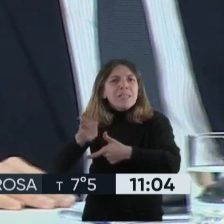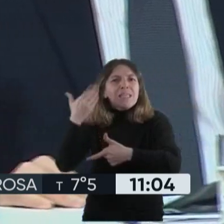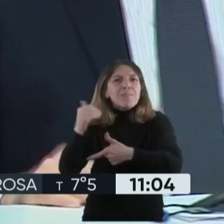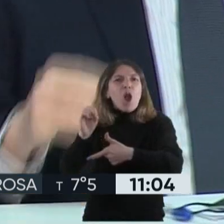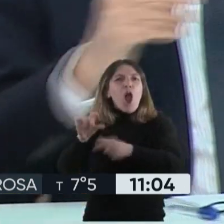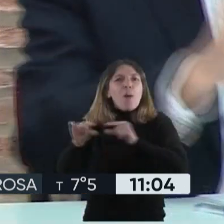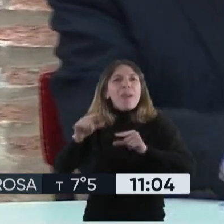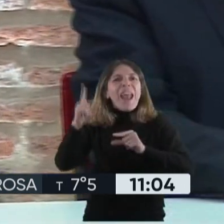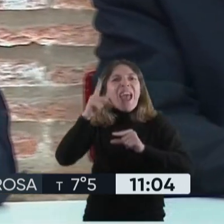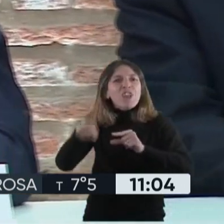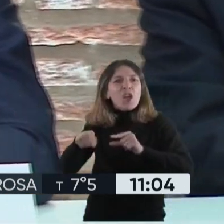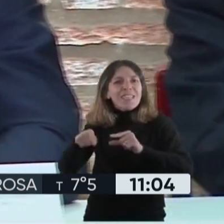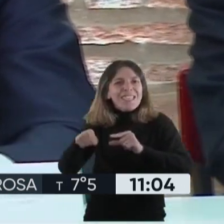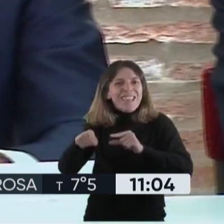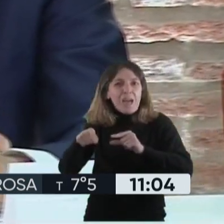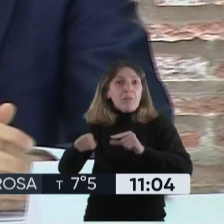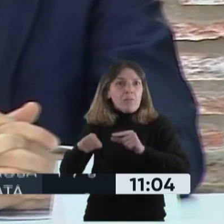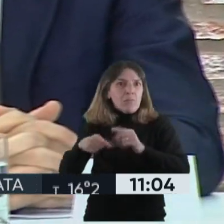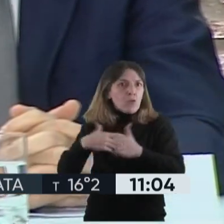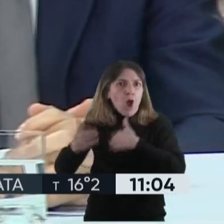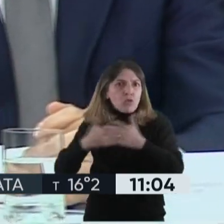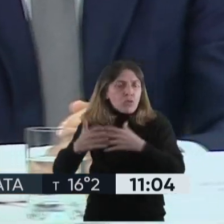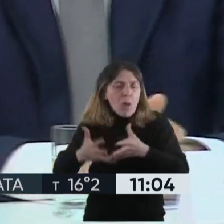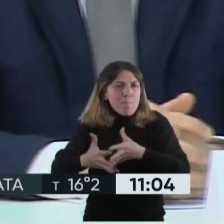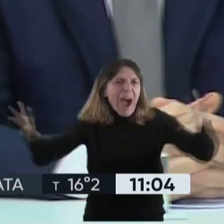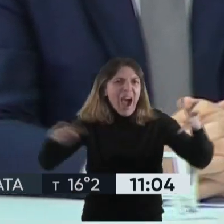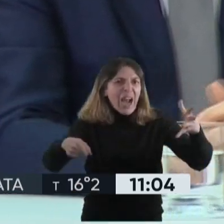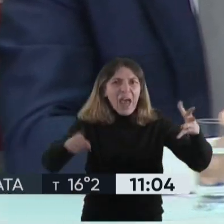que enfrenta la Argentina en los tiempos que se vienen.